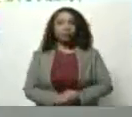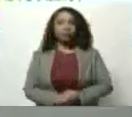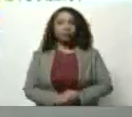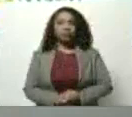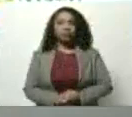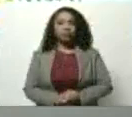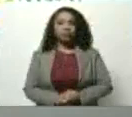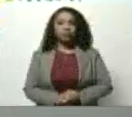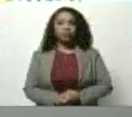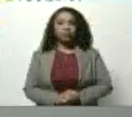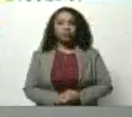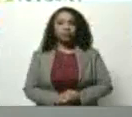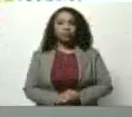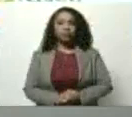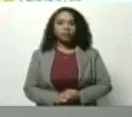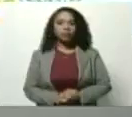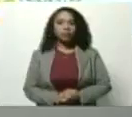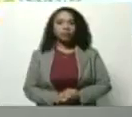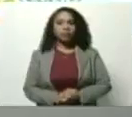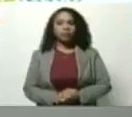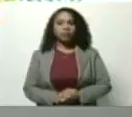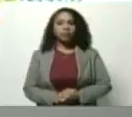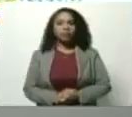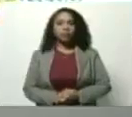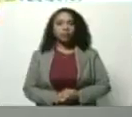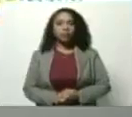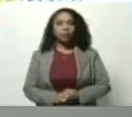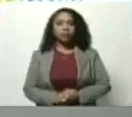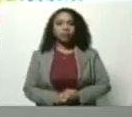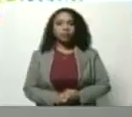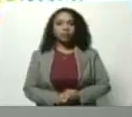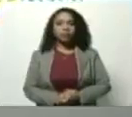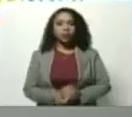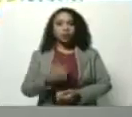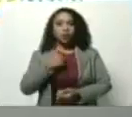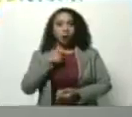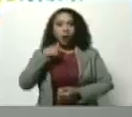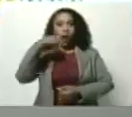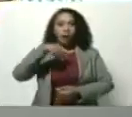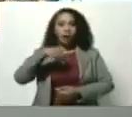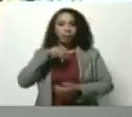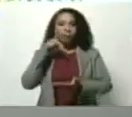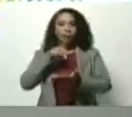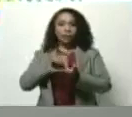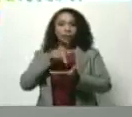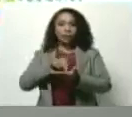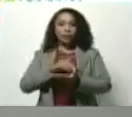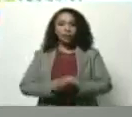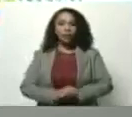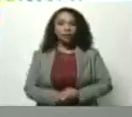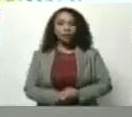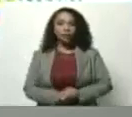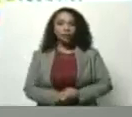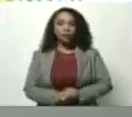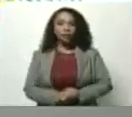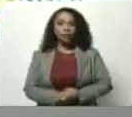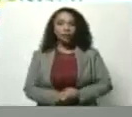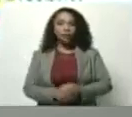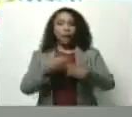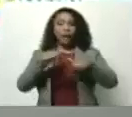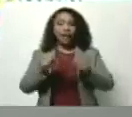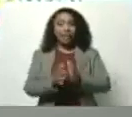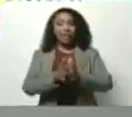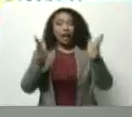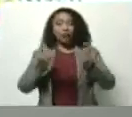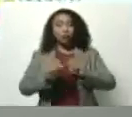physical y estar aquí presente en esta gran